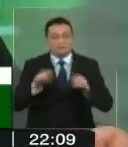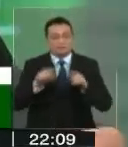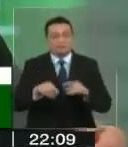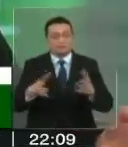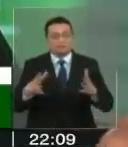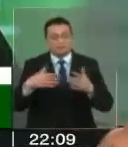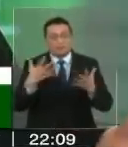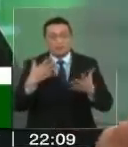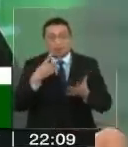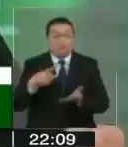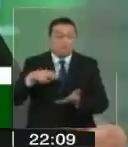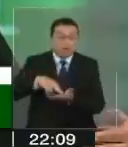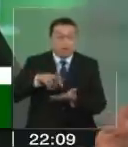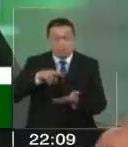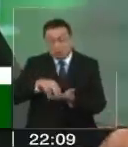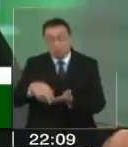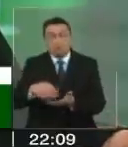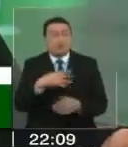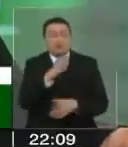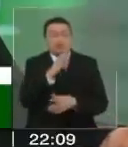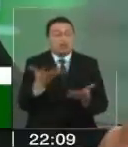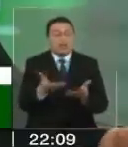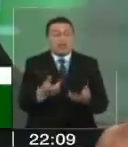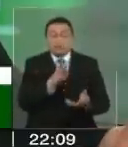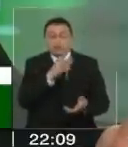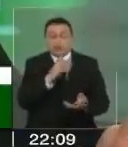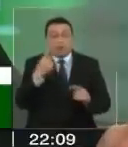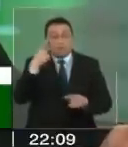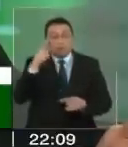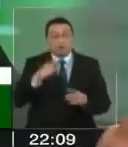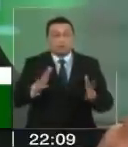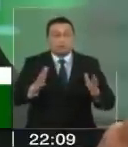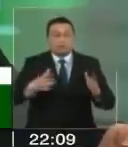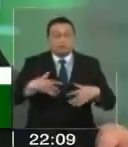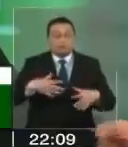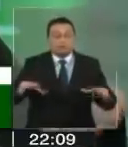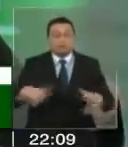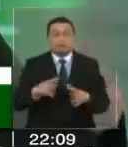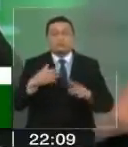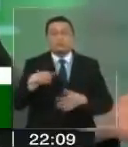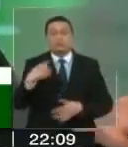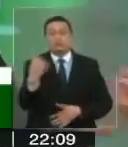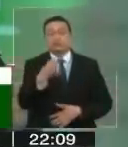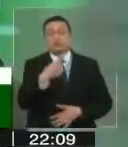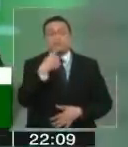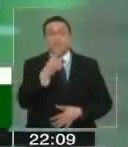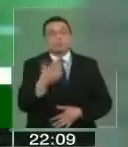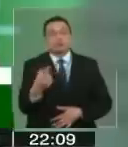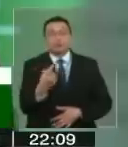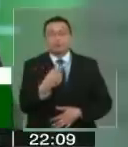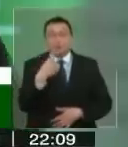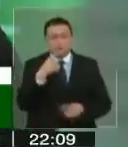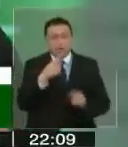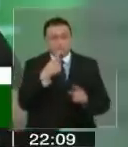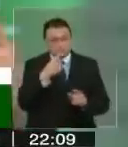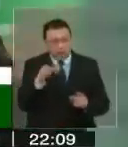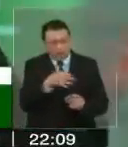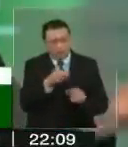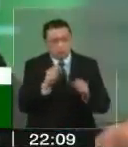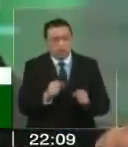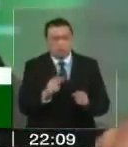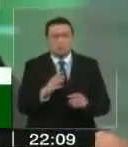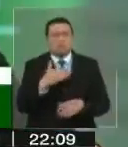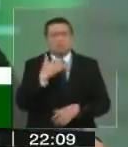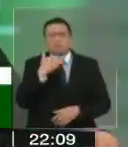sé si va a poner de pie, no sé si va a caminar, no sé qué va a hacer de él. Todos me preguntaban, la familia siempre te pregunta, bueno, ¿y el niño qué va a pasar? ¿Va a hablar el niño? No